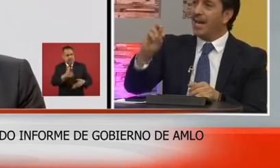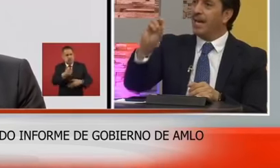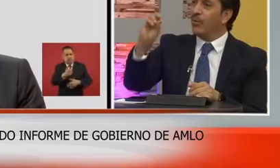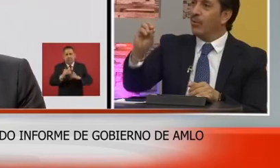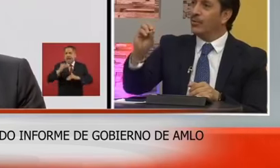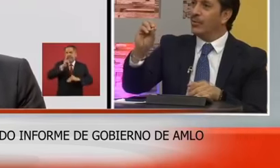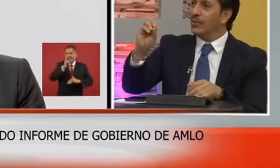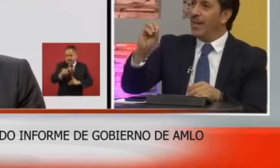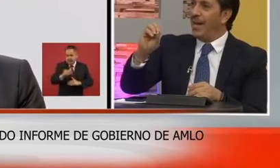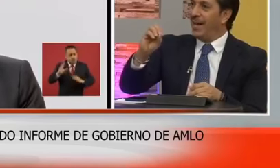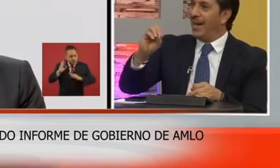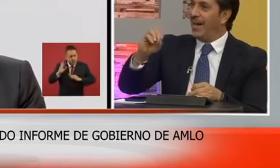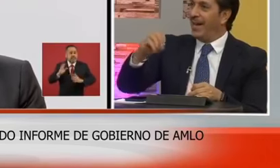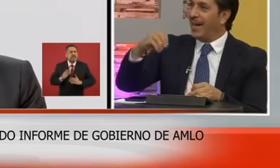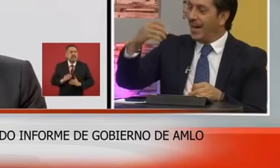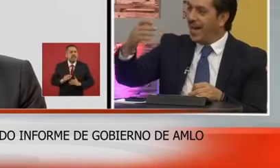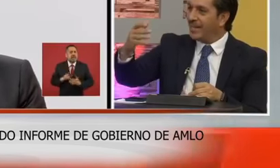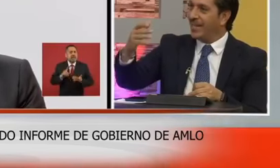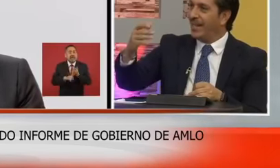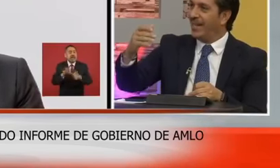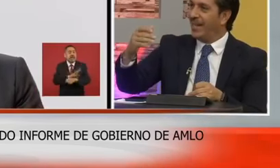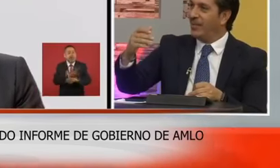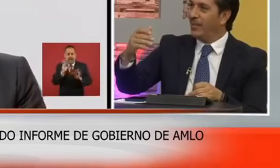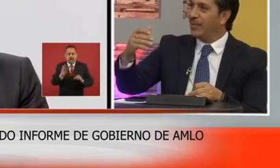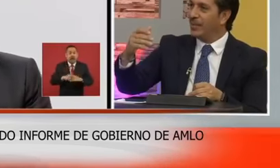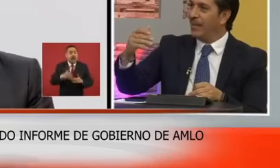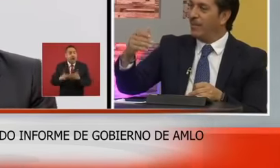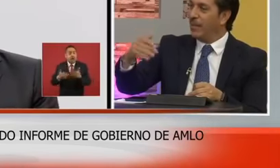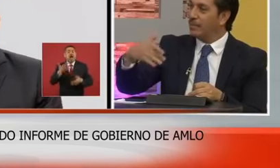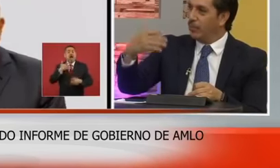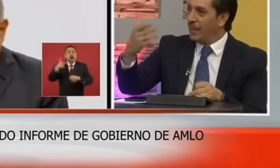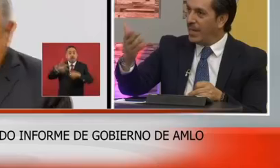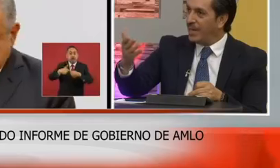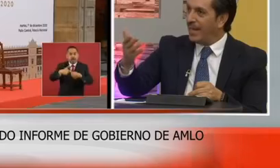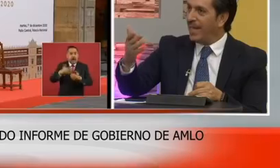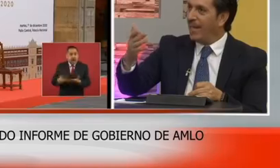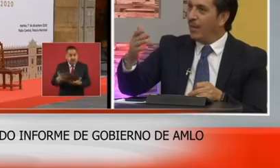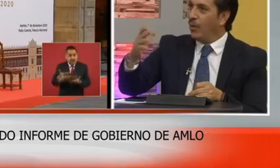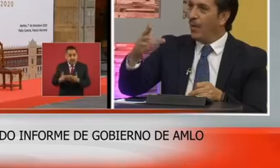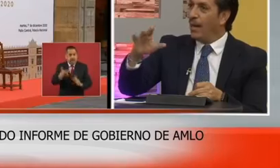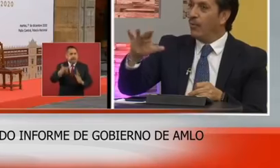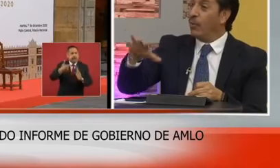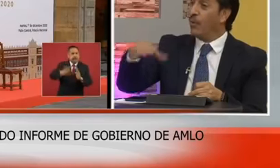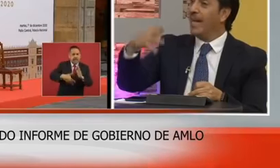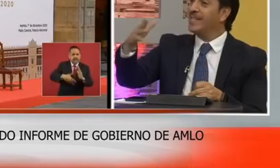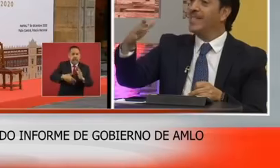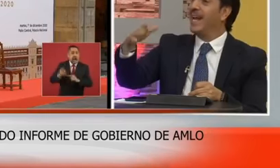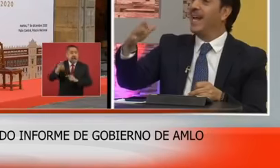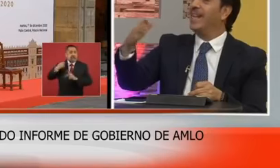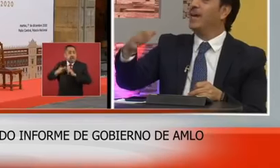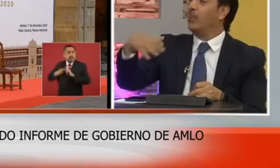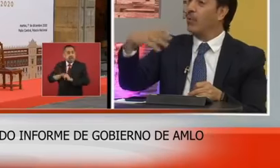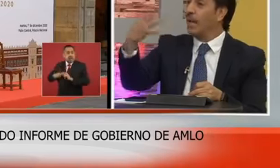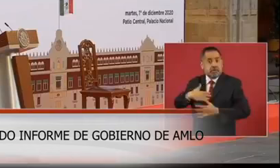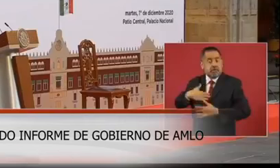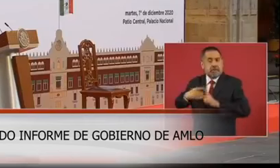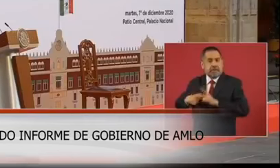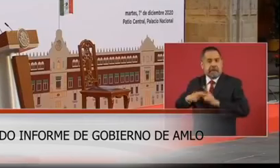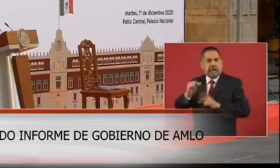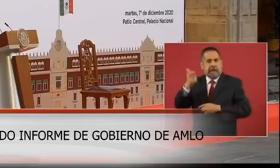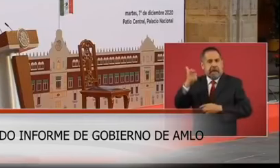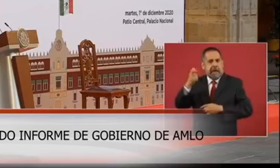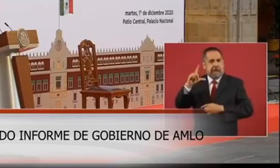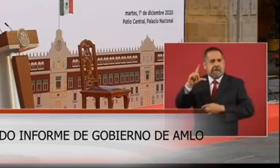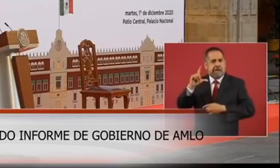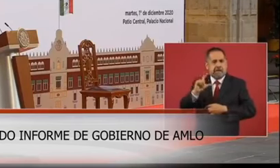quitarle recursos a la clase, digamos, más pudiente, sí, o a la burocracia, a la alta burocracia, y